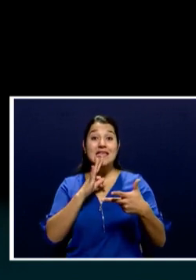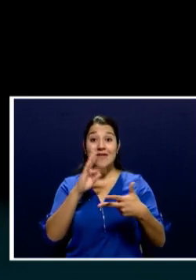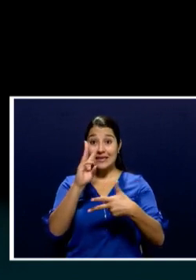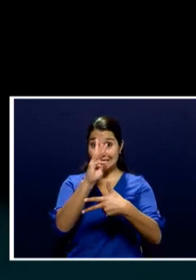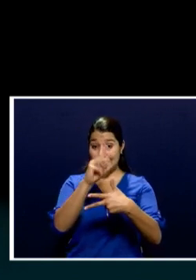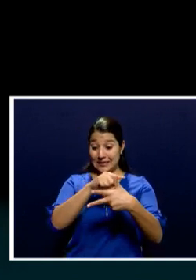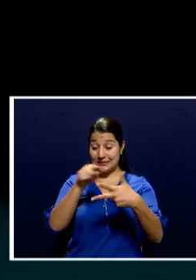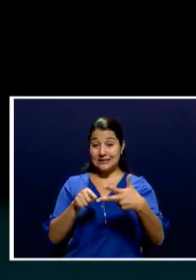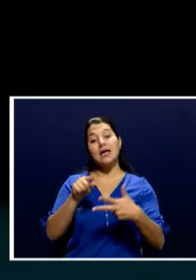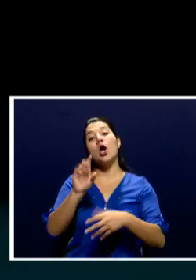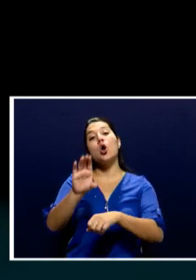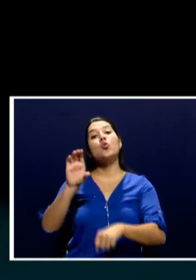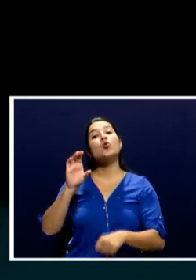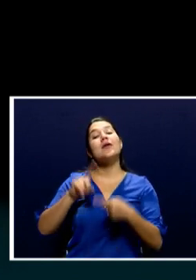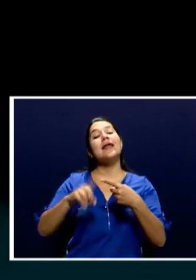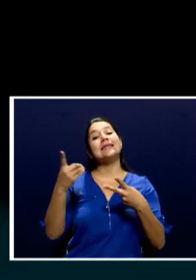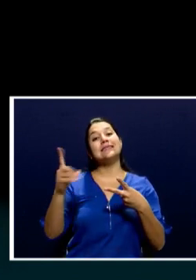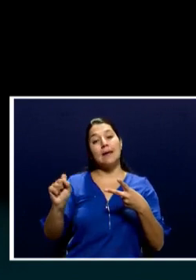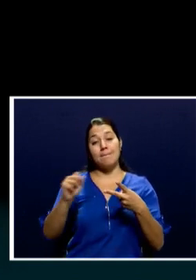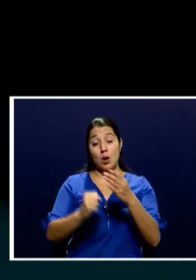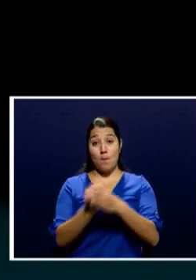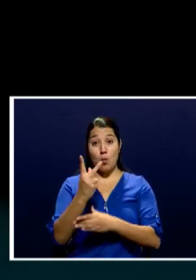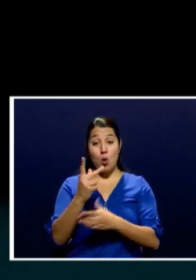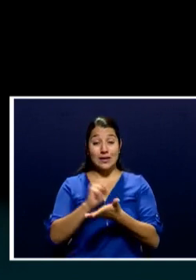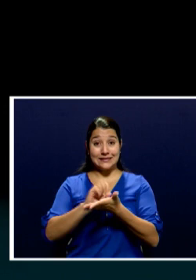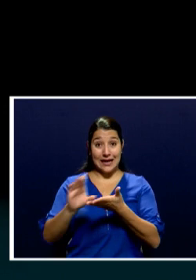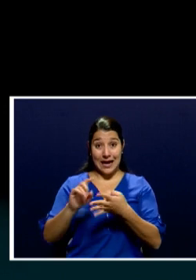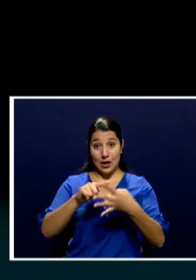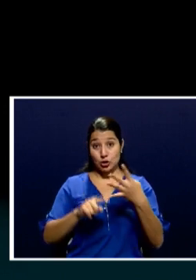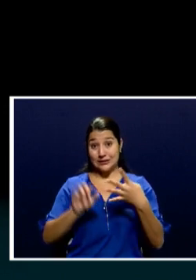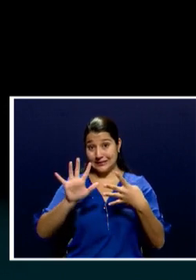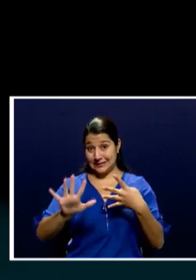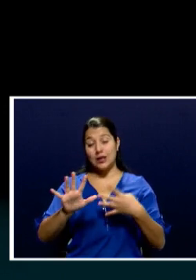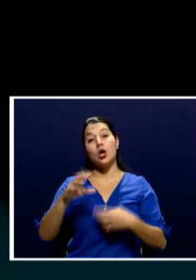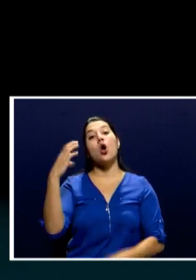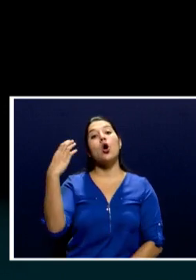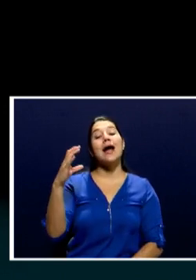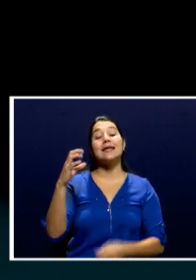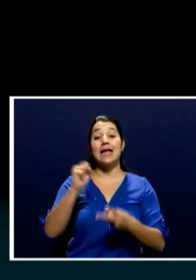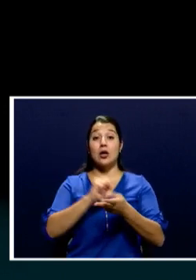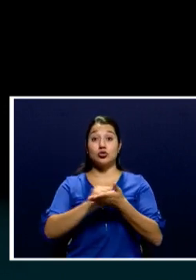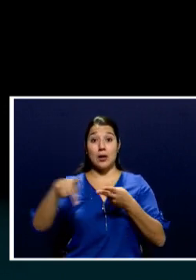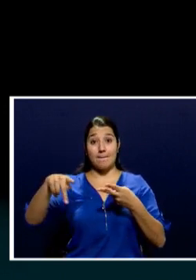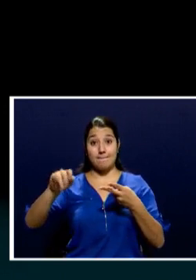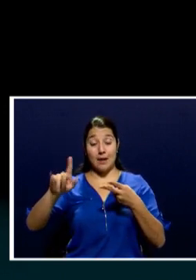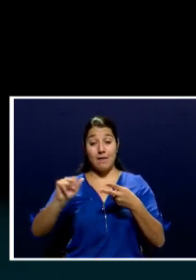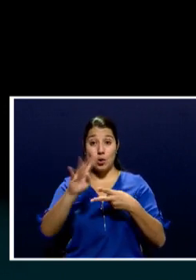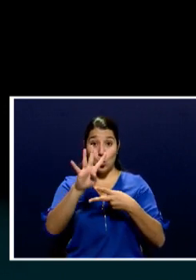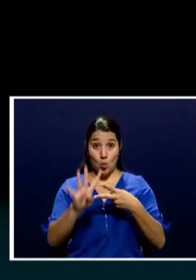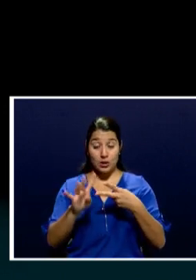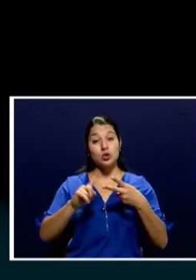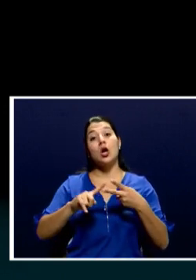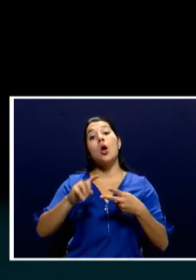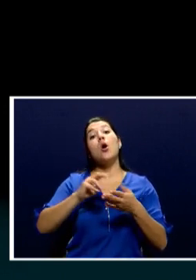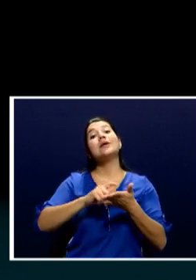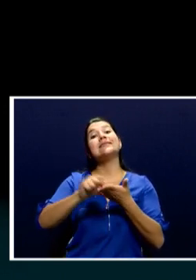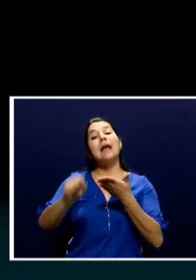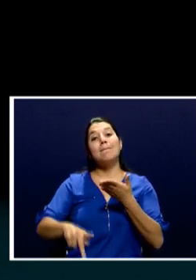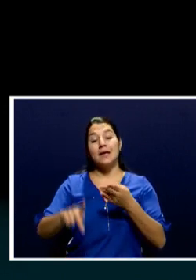6, Curridabat, Desamparados, Poás y San Carlos 5, Cartago, San Pablo 4, Montes de